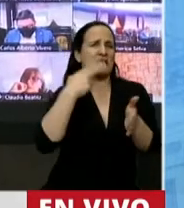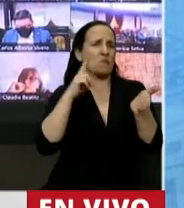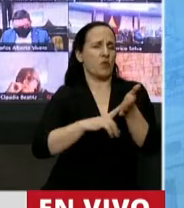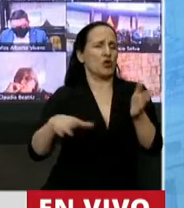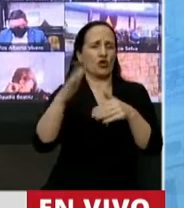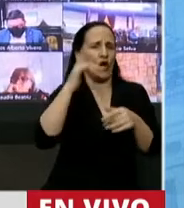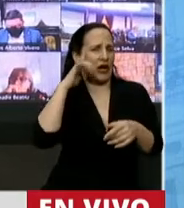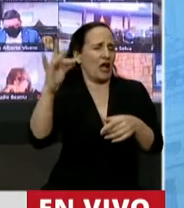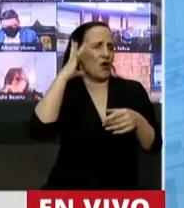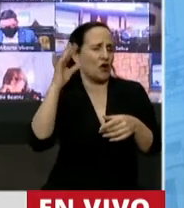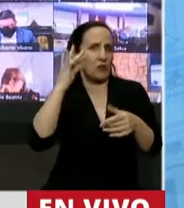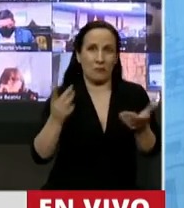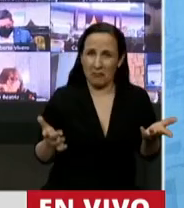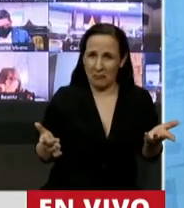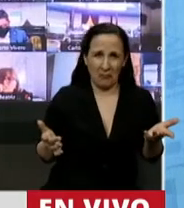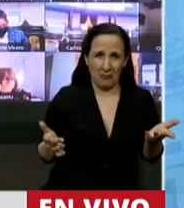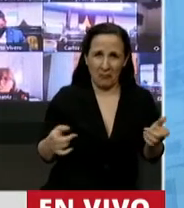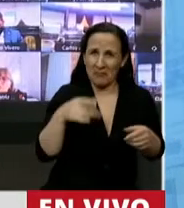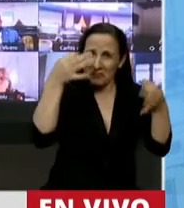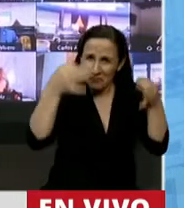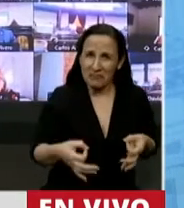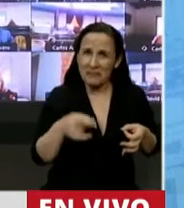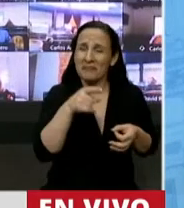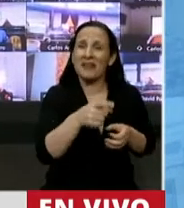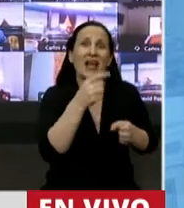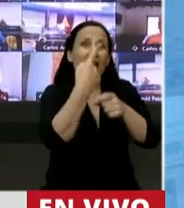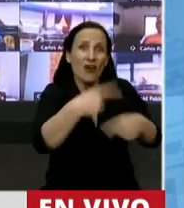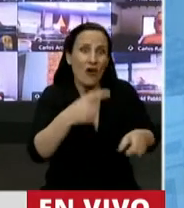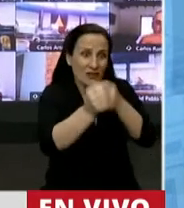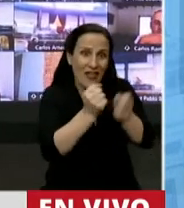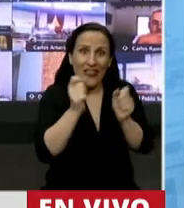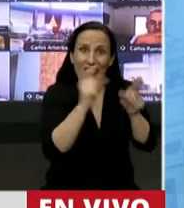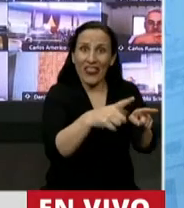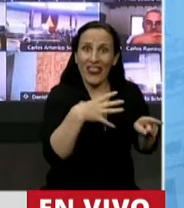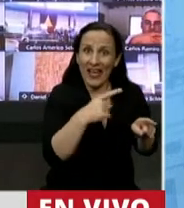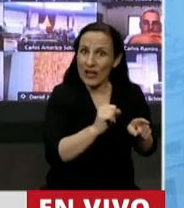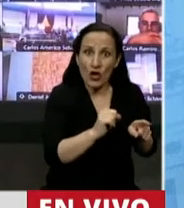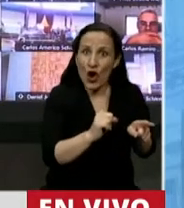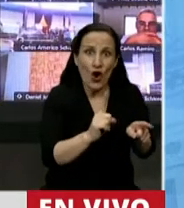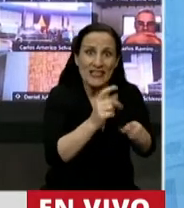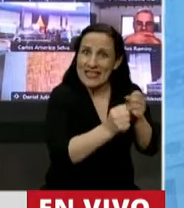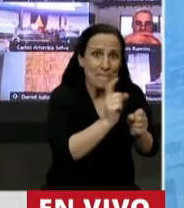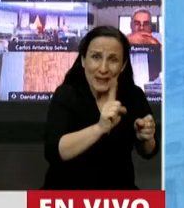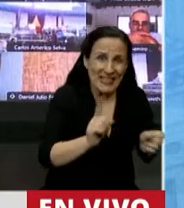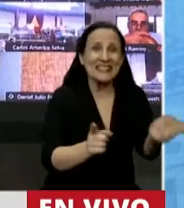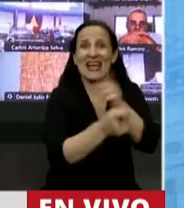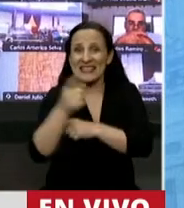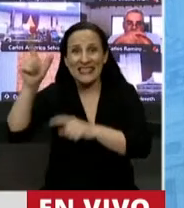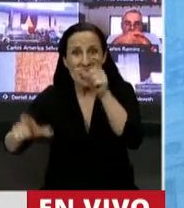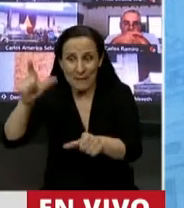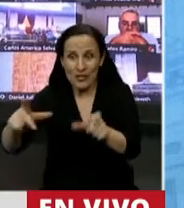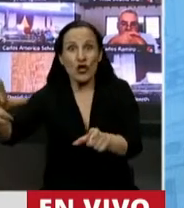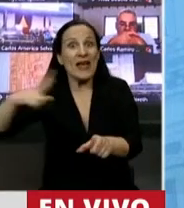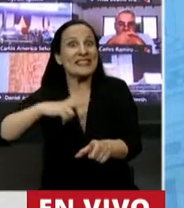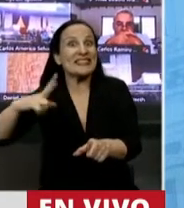inversiones, soslayando que el aporte no recae sobre el patrimonio de las empresas, sino sobre las fortunas personales acumuladas por